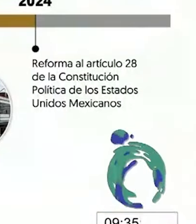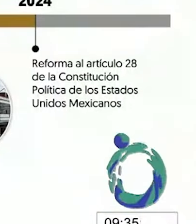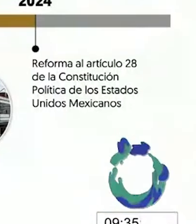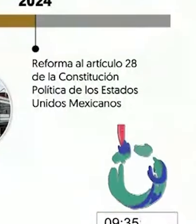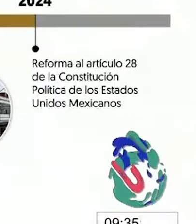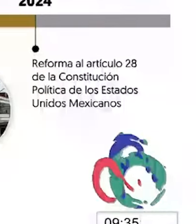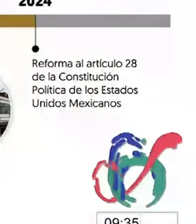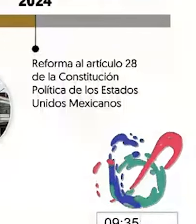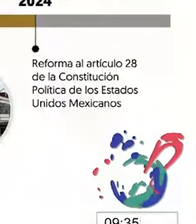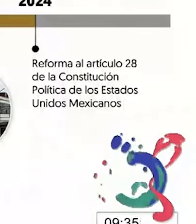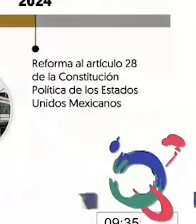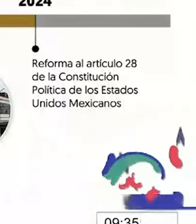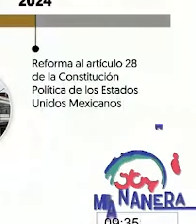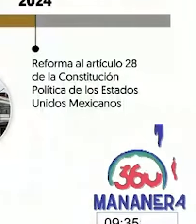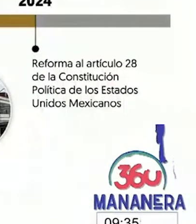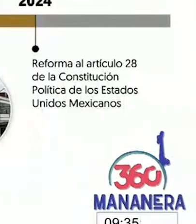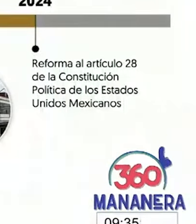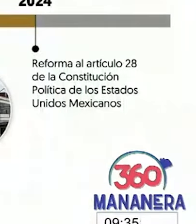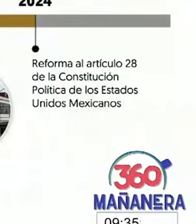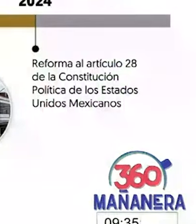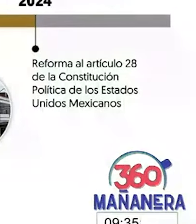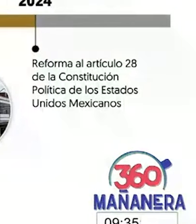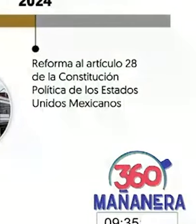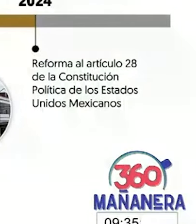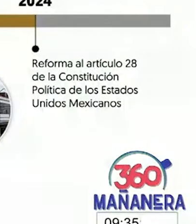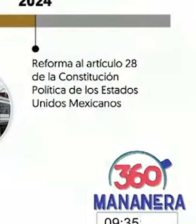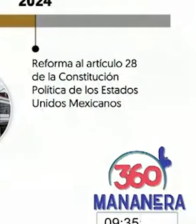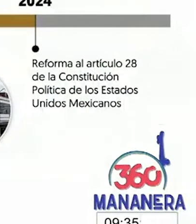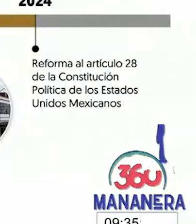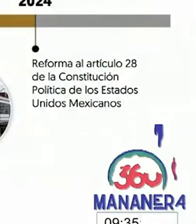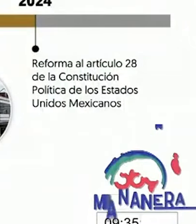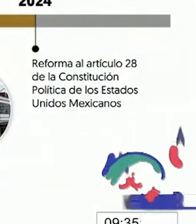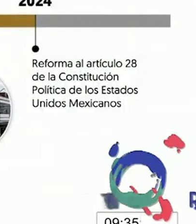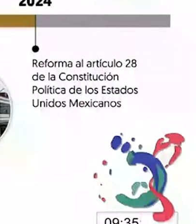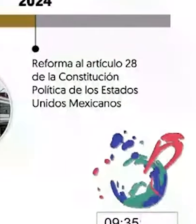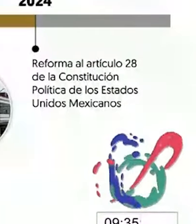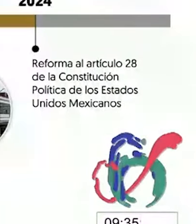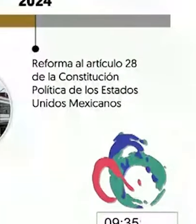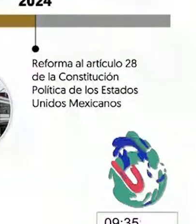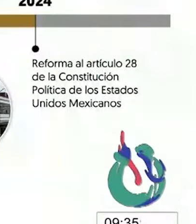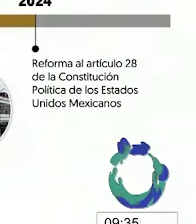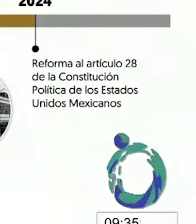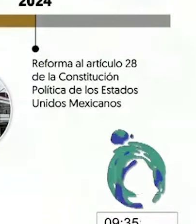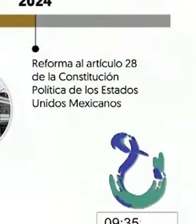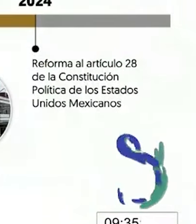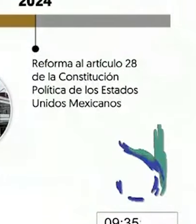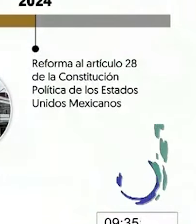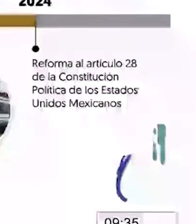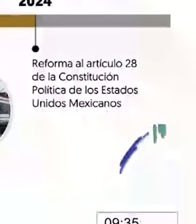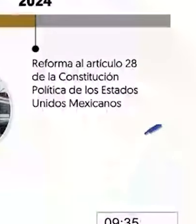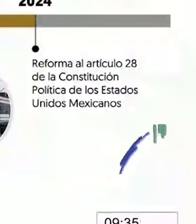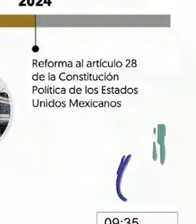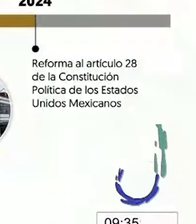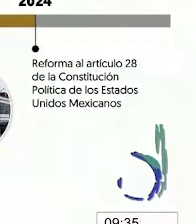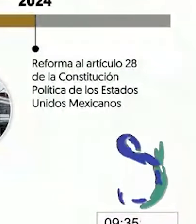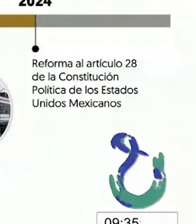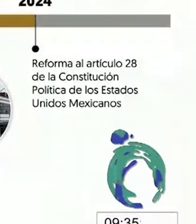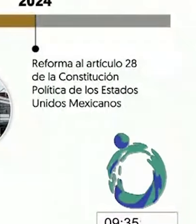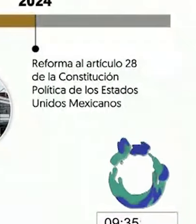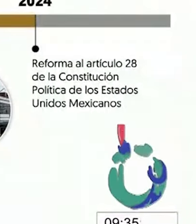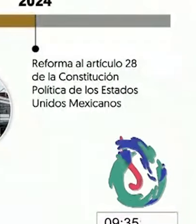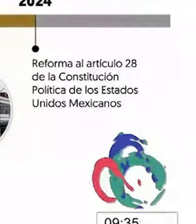diputados de la Reforma al artículo 28 de la constitución política de los Estados Unidos meanos donde se establece ya el servicio